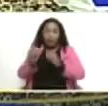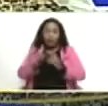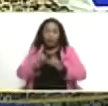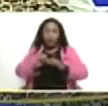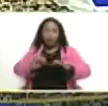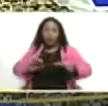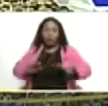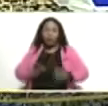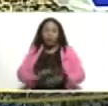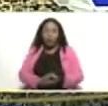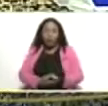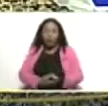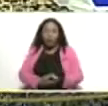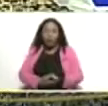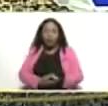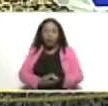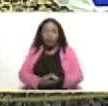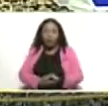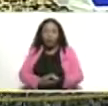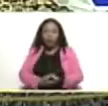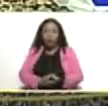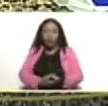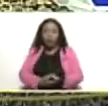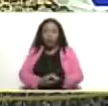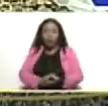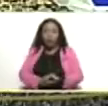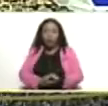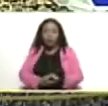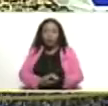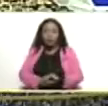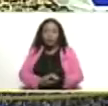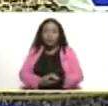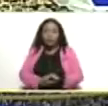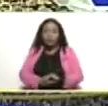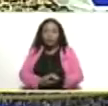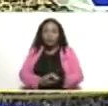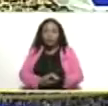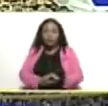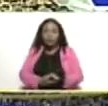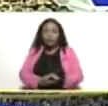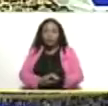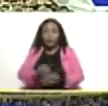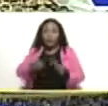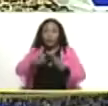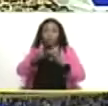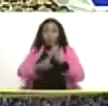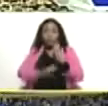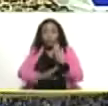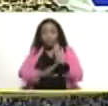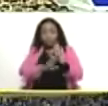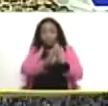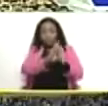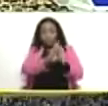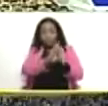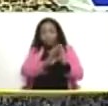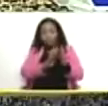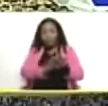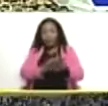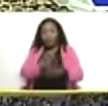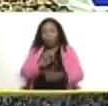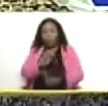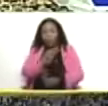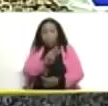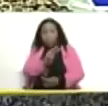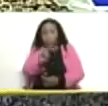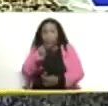Redentor, que vino a marcar los tiempos y la nueva época, que está en pleno desarrollo. Y el 24 de